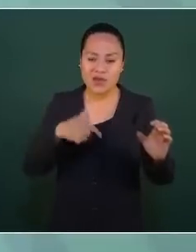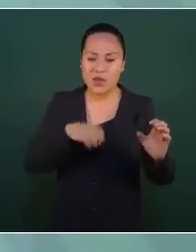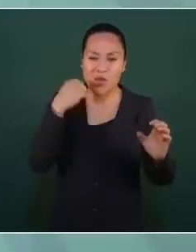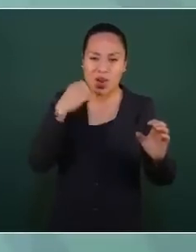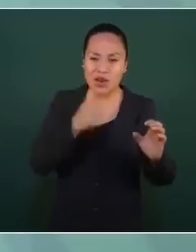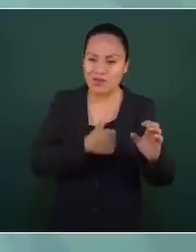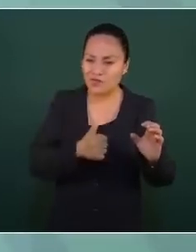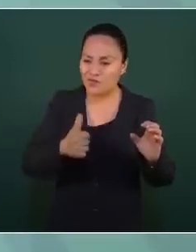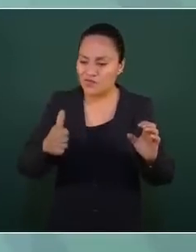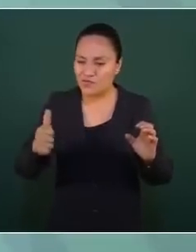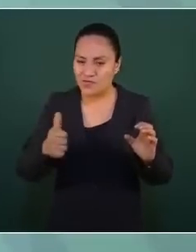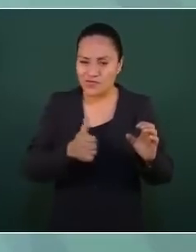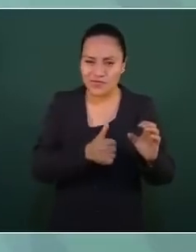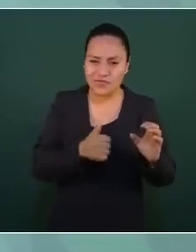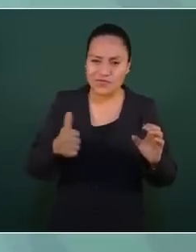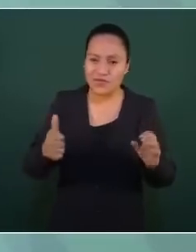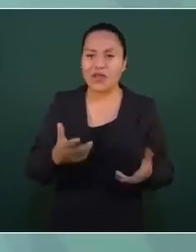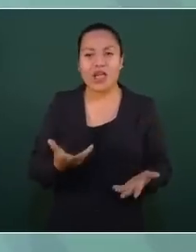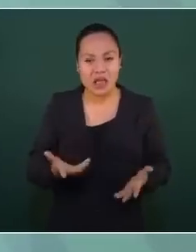y